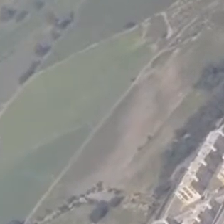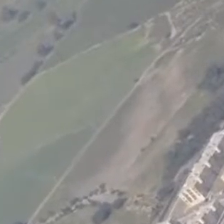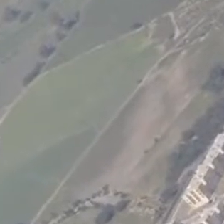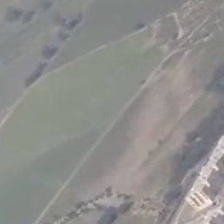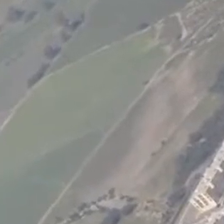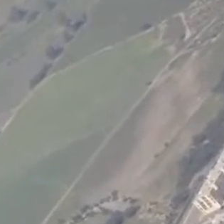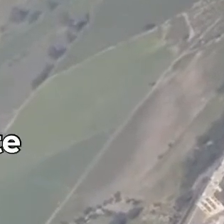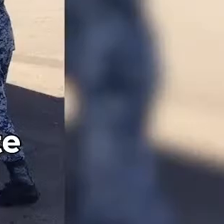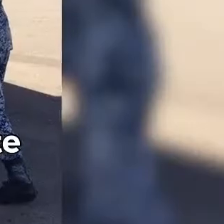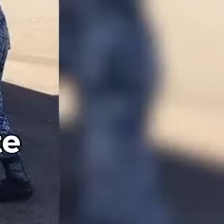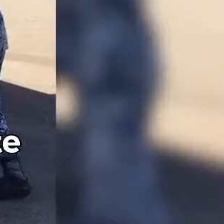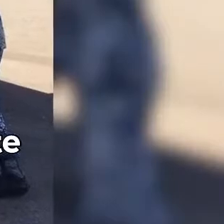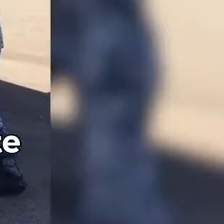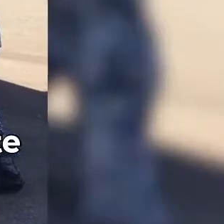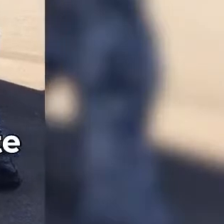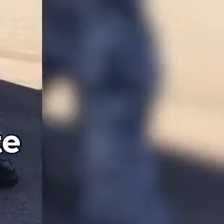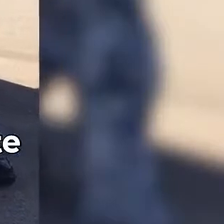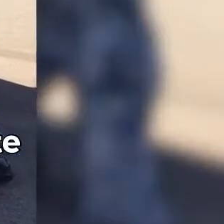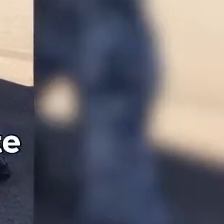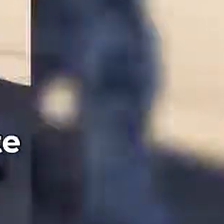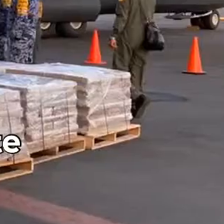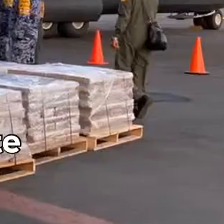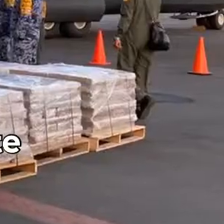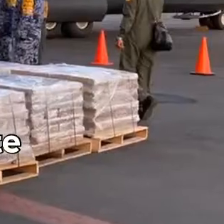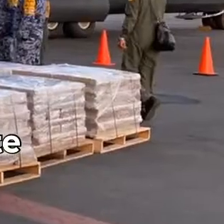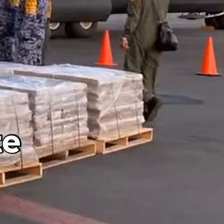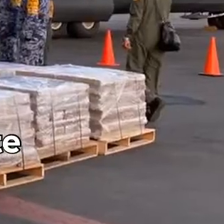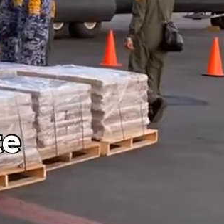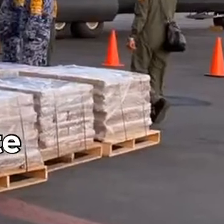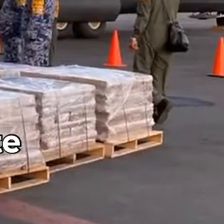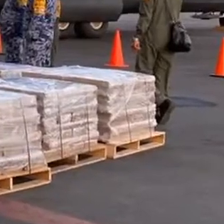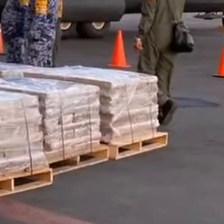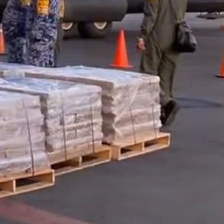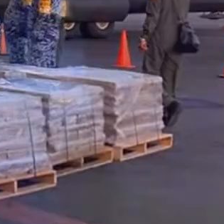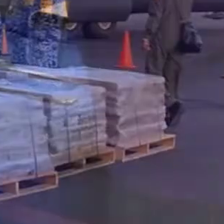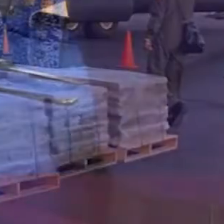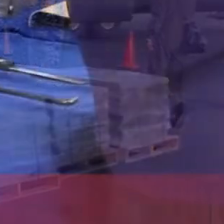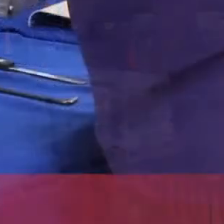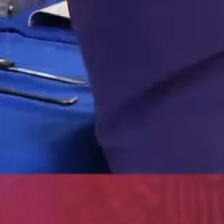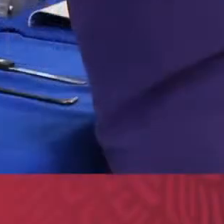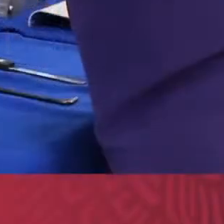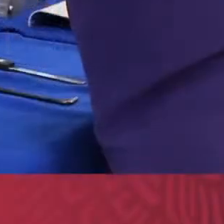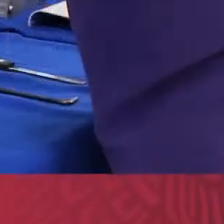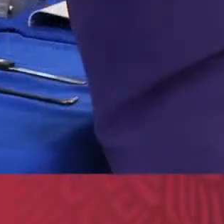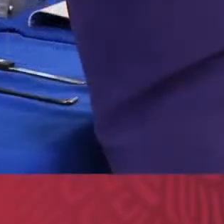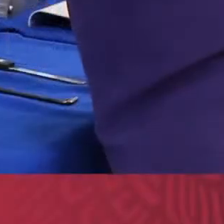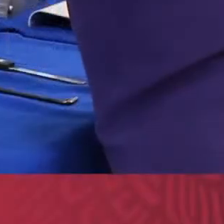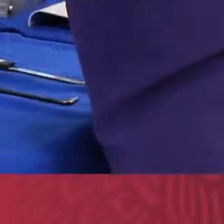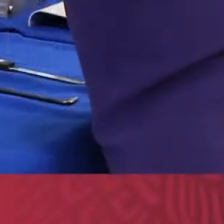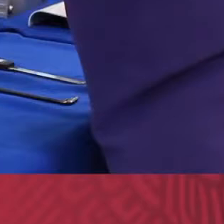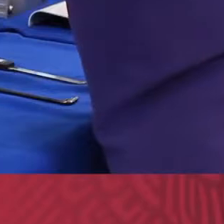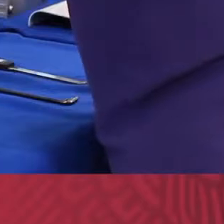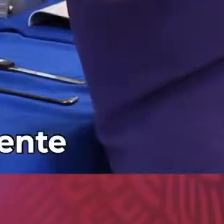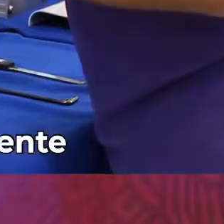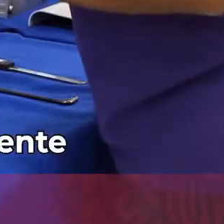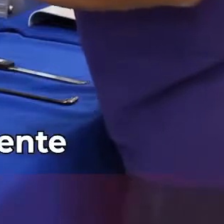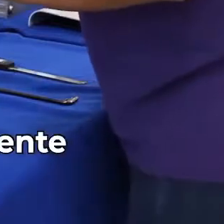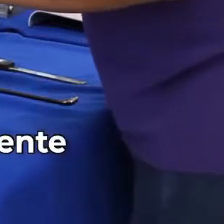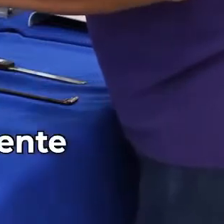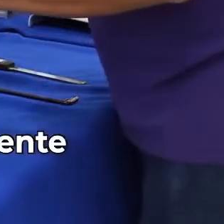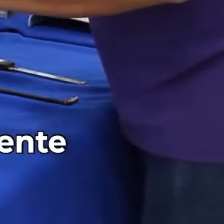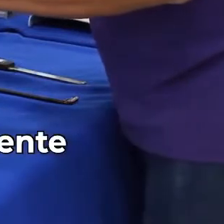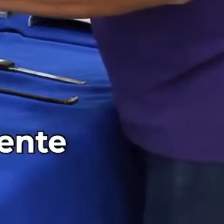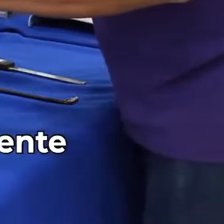Aérea Mexicana, que nos apoyó decididamente con el transporte de piezas. Ejecatl 4T es